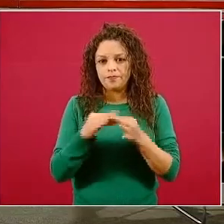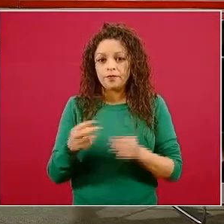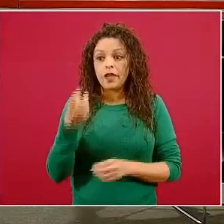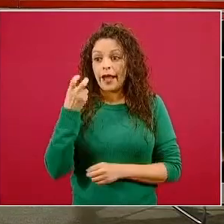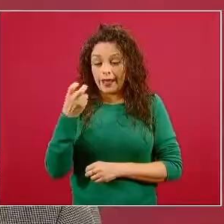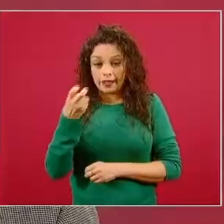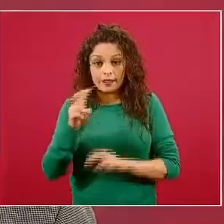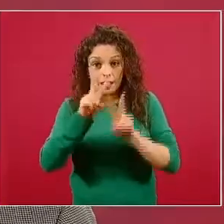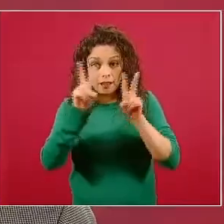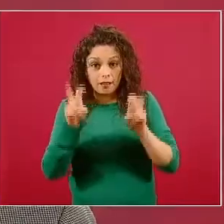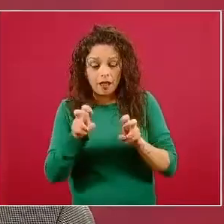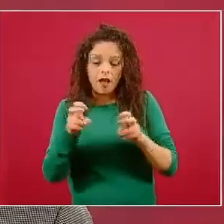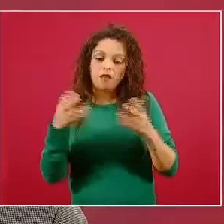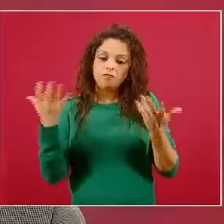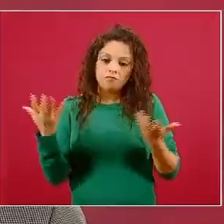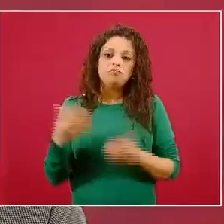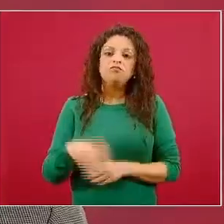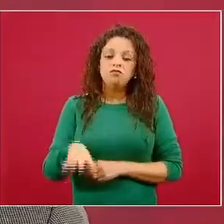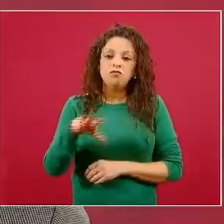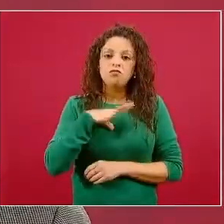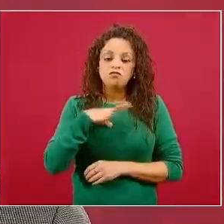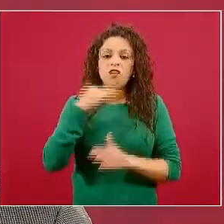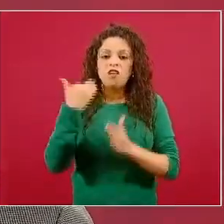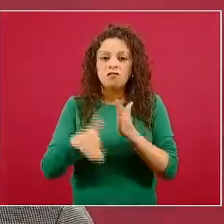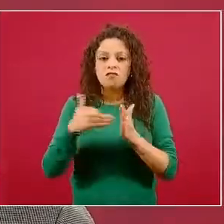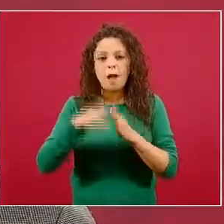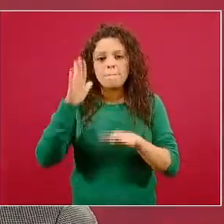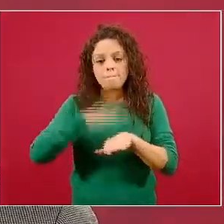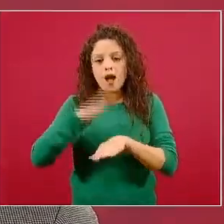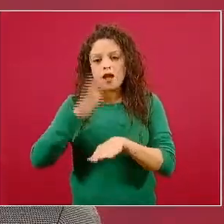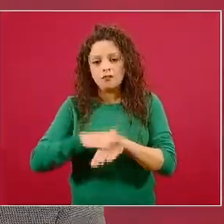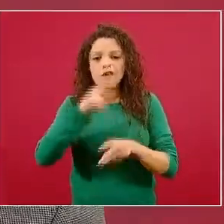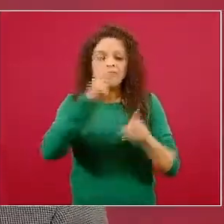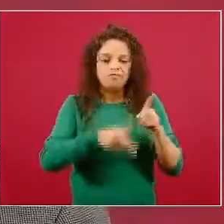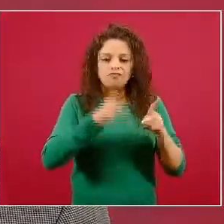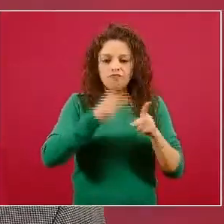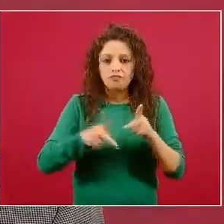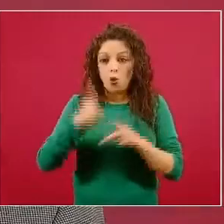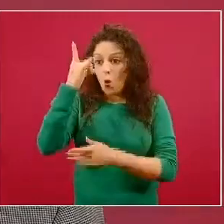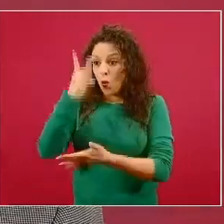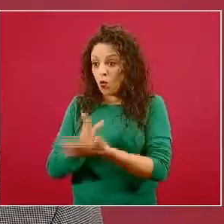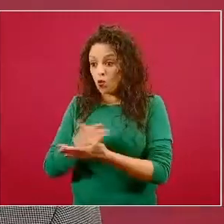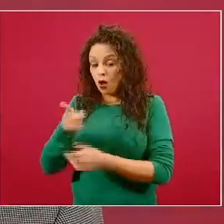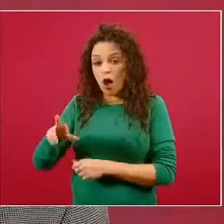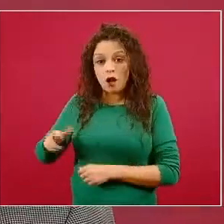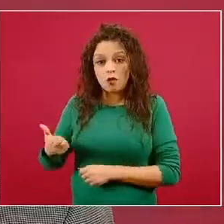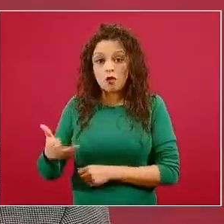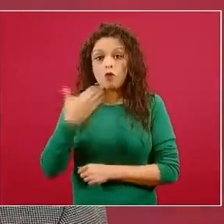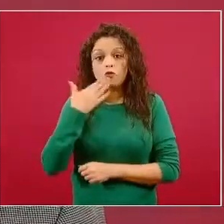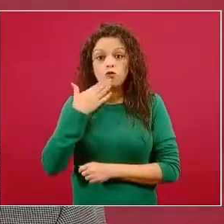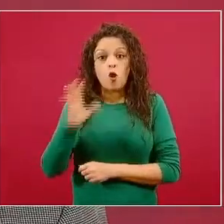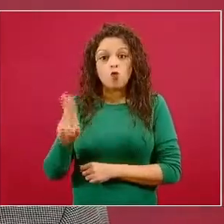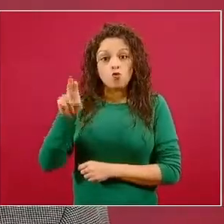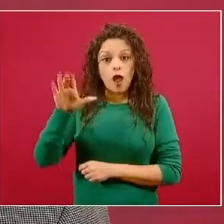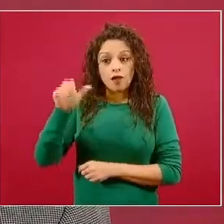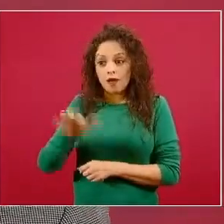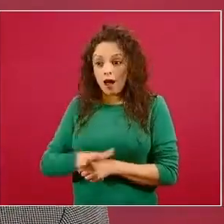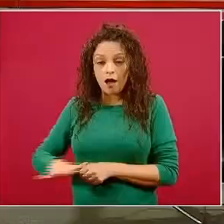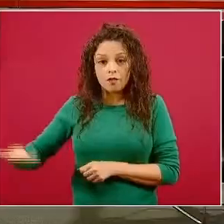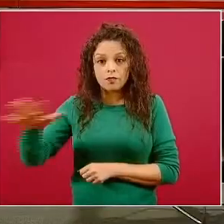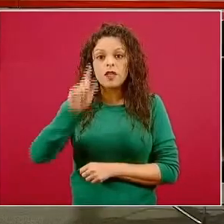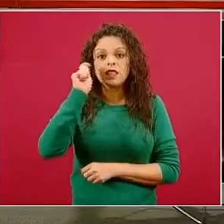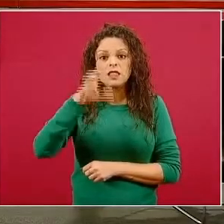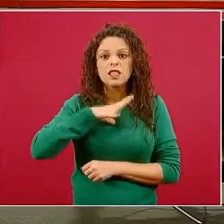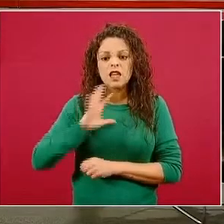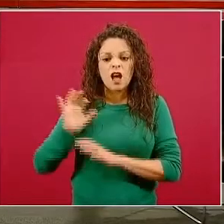seguimos teniendo pendientes, no solamente en la cuenca del río Sonora, donde efectivamente hubo un derrame tóxico